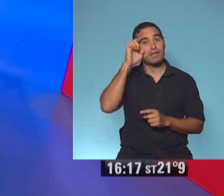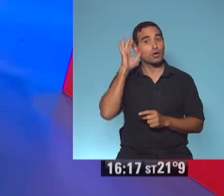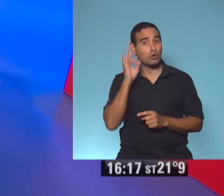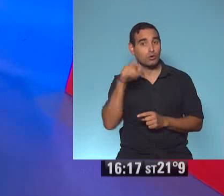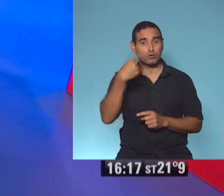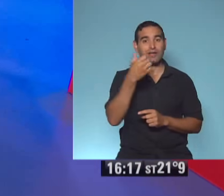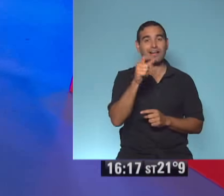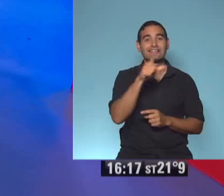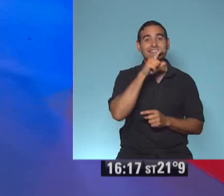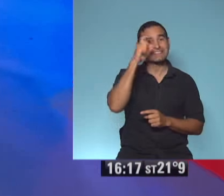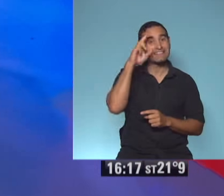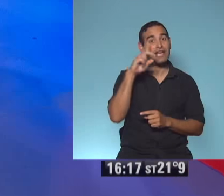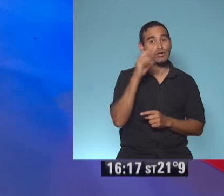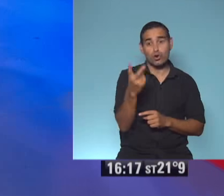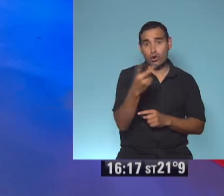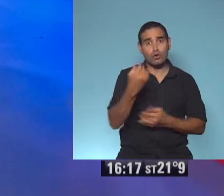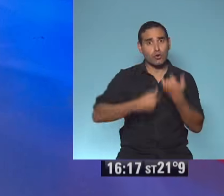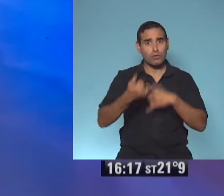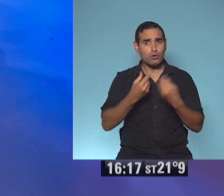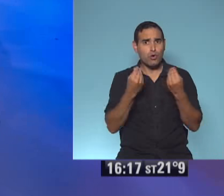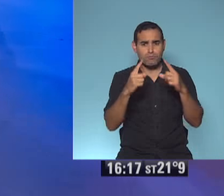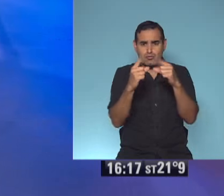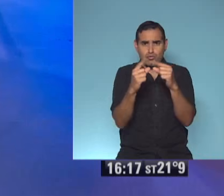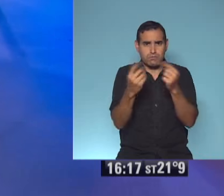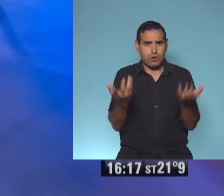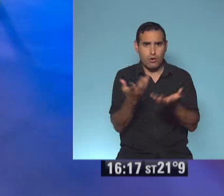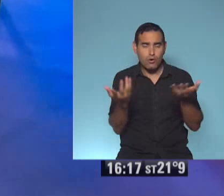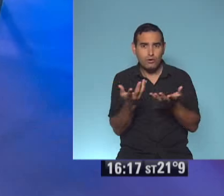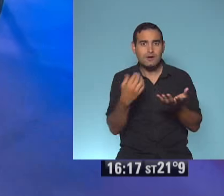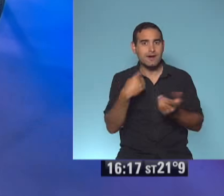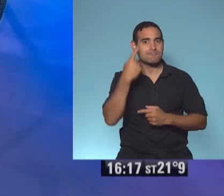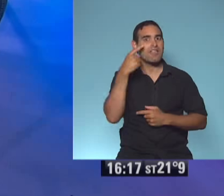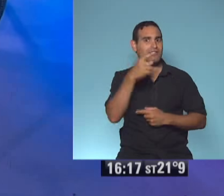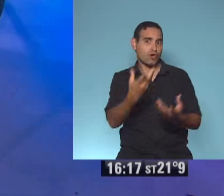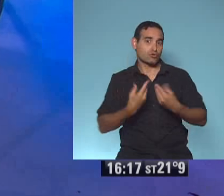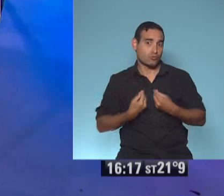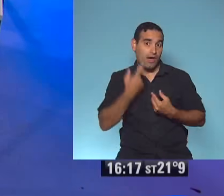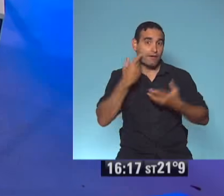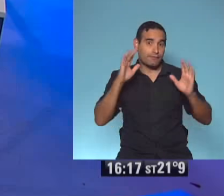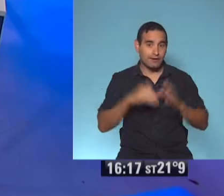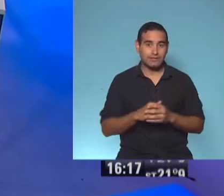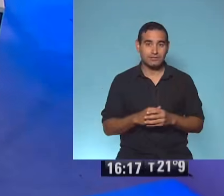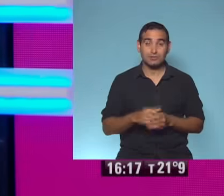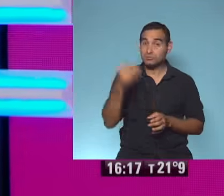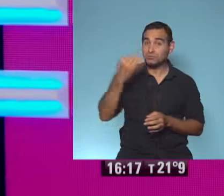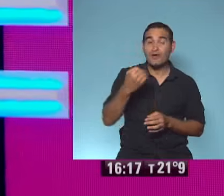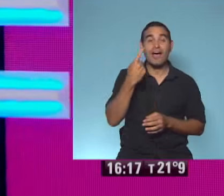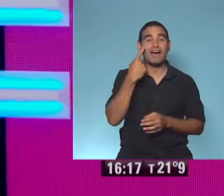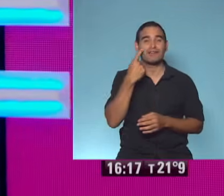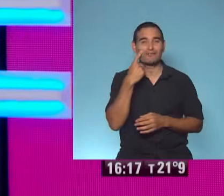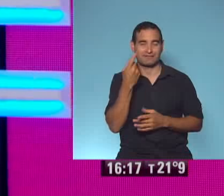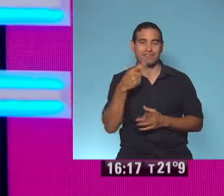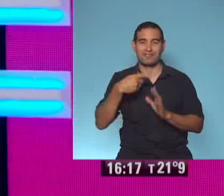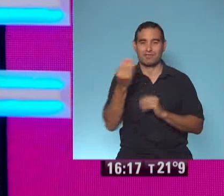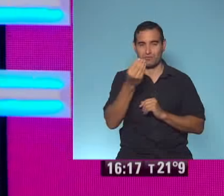más de esto. Porque hay tantas formas de llegar al número que buscamos que quizás ellos nos den más ideas, ¿no? ¡Ay, está buenísimo! Vamos a ver entonces